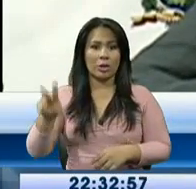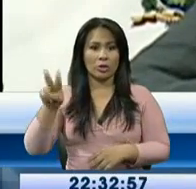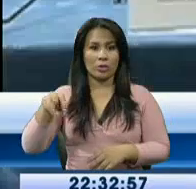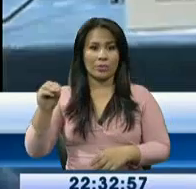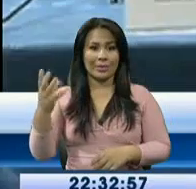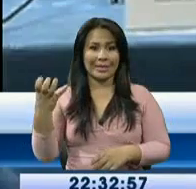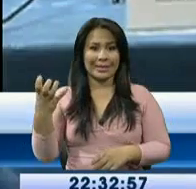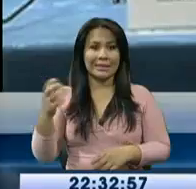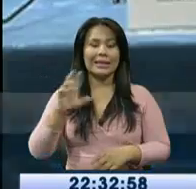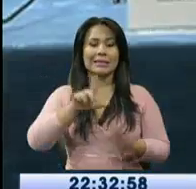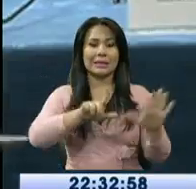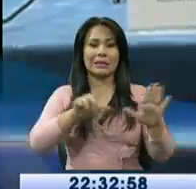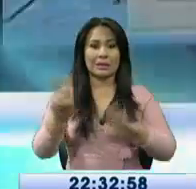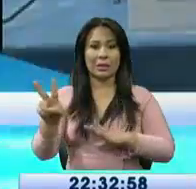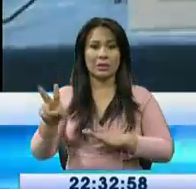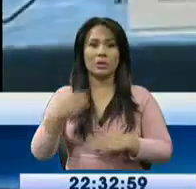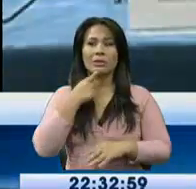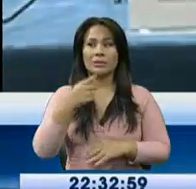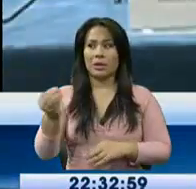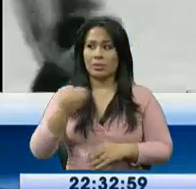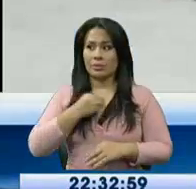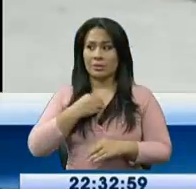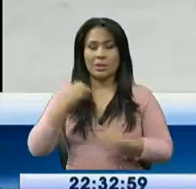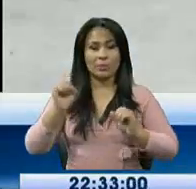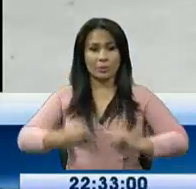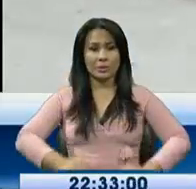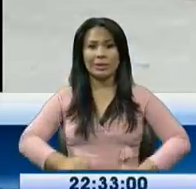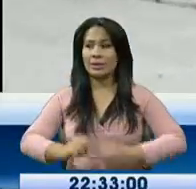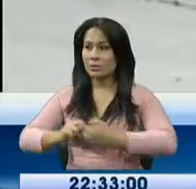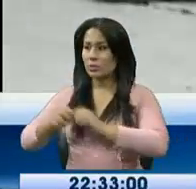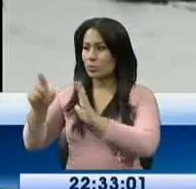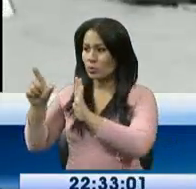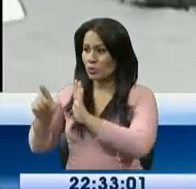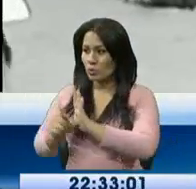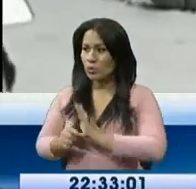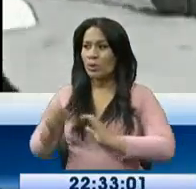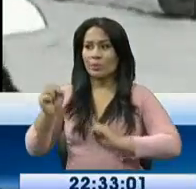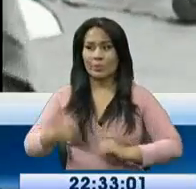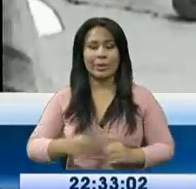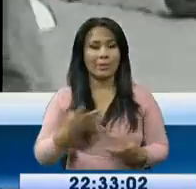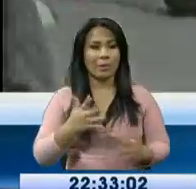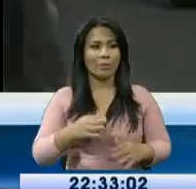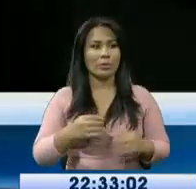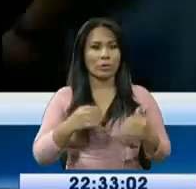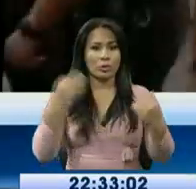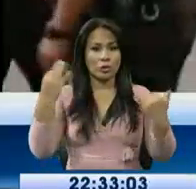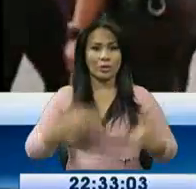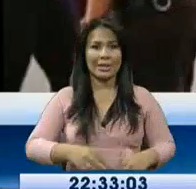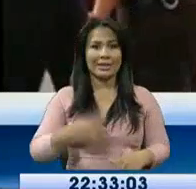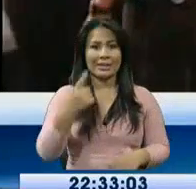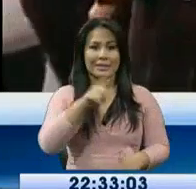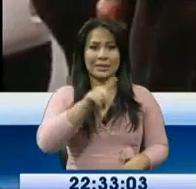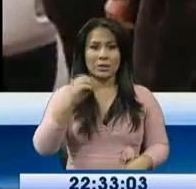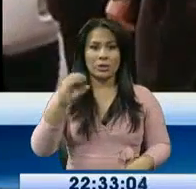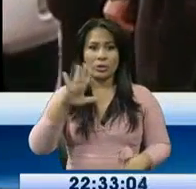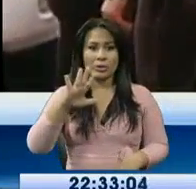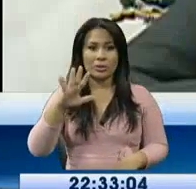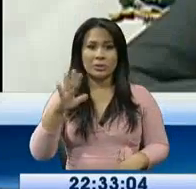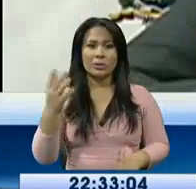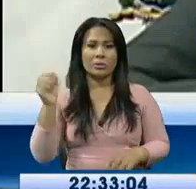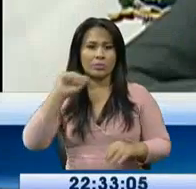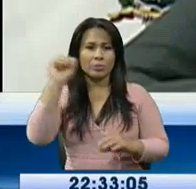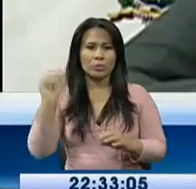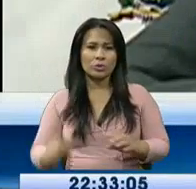2015 el régimen se plantea reducir la tasa de muertes violentas en un margen que vaya de 5.4 5.7